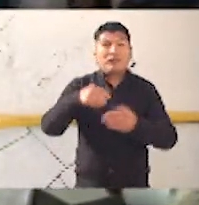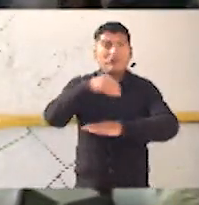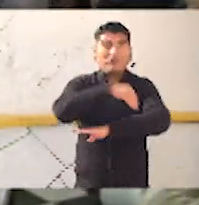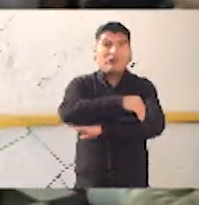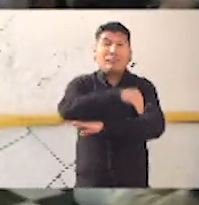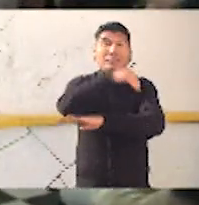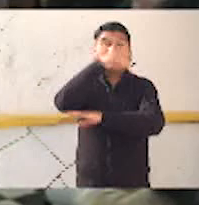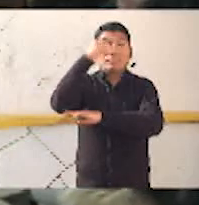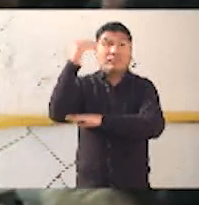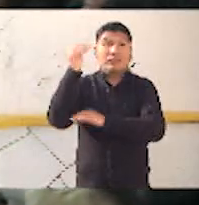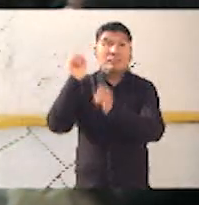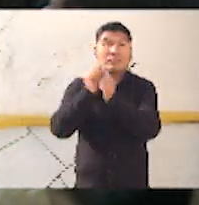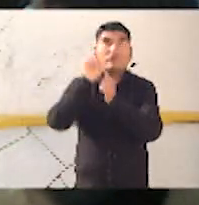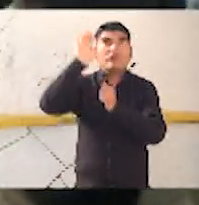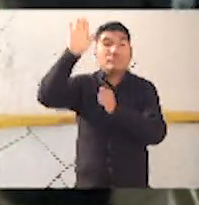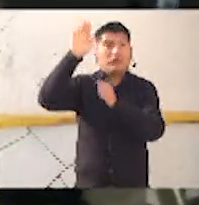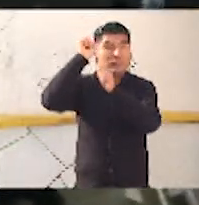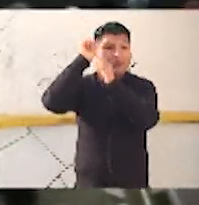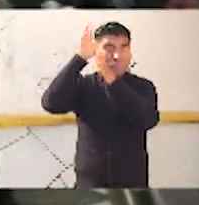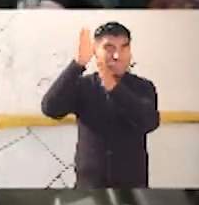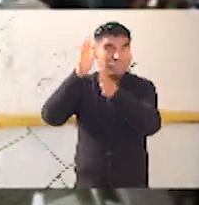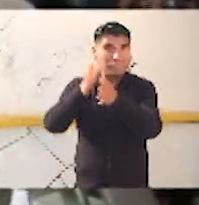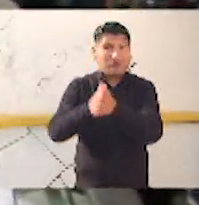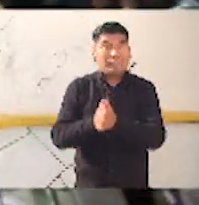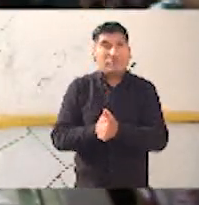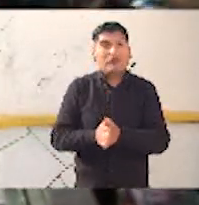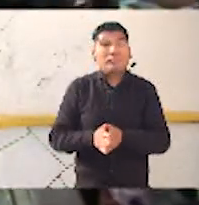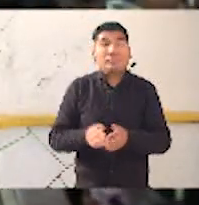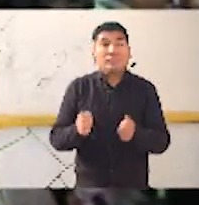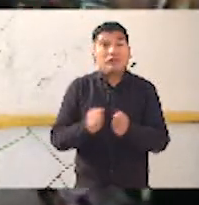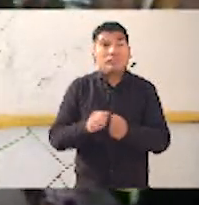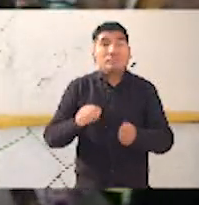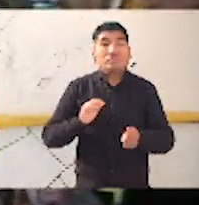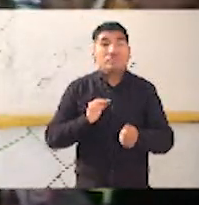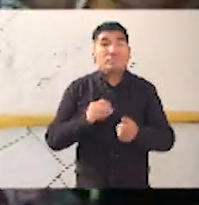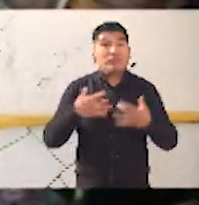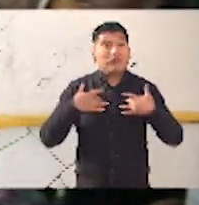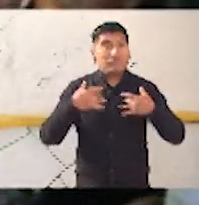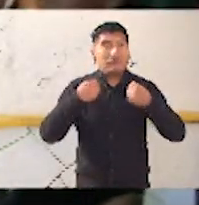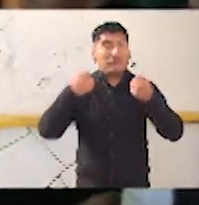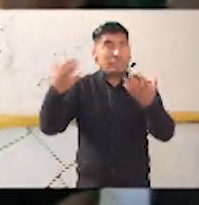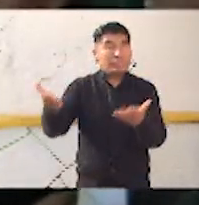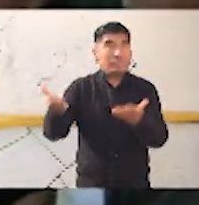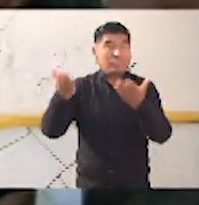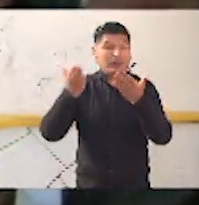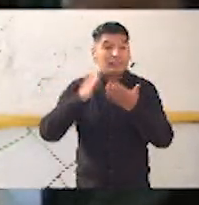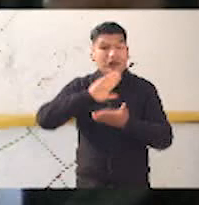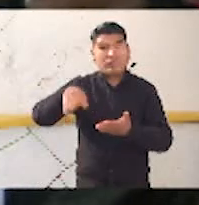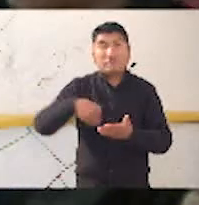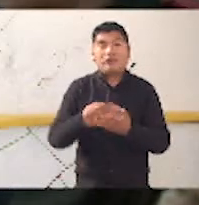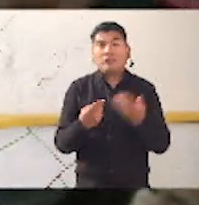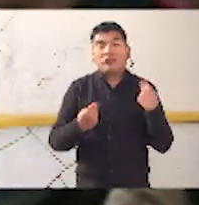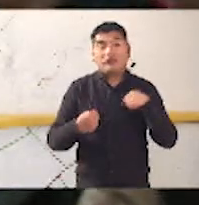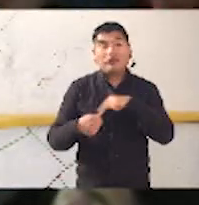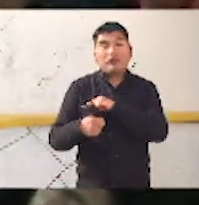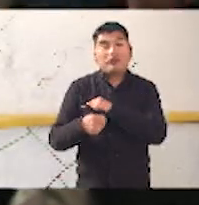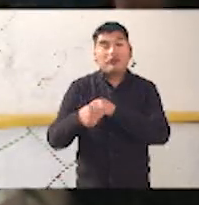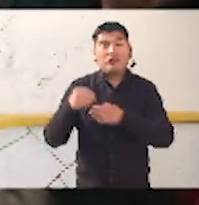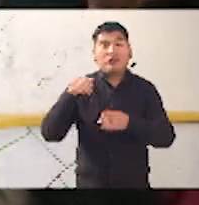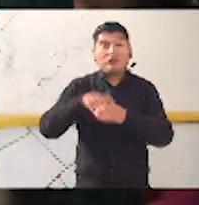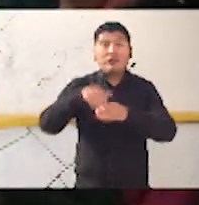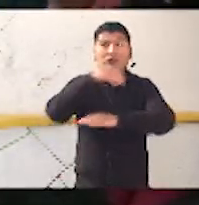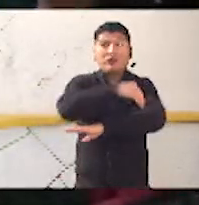alapachako chusikana, koyana kela nakamawa, alapachako chusikana.